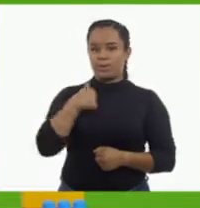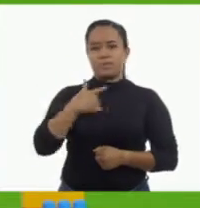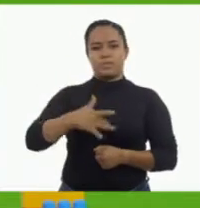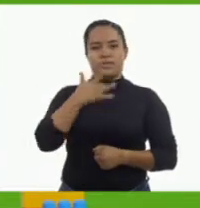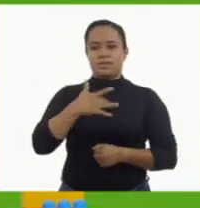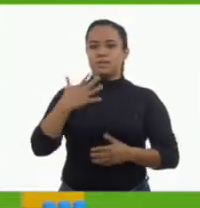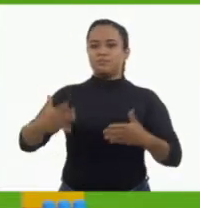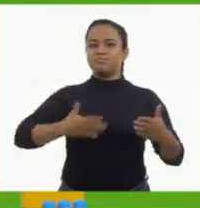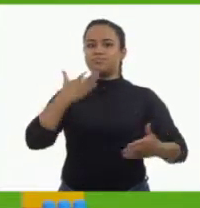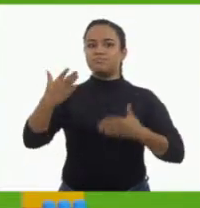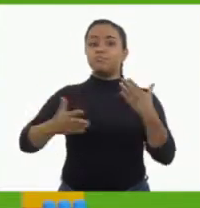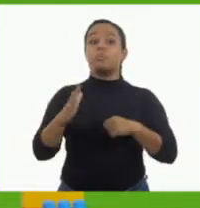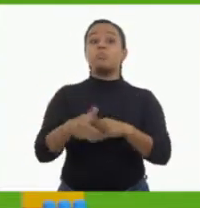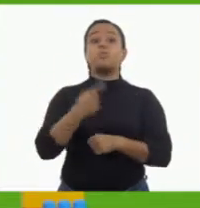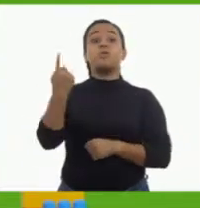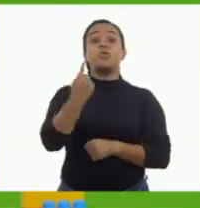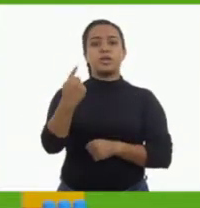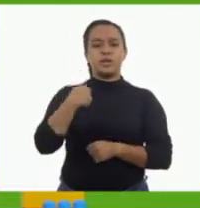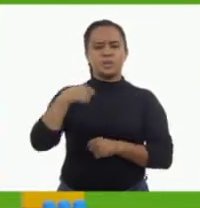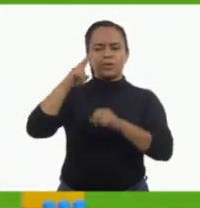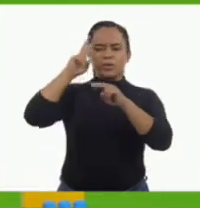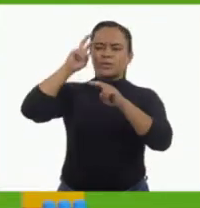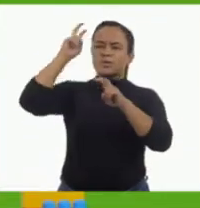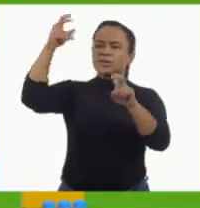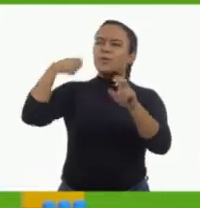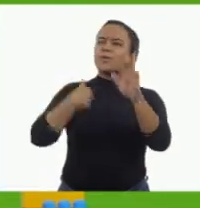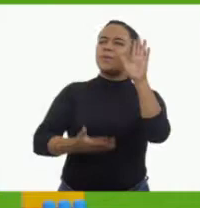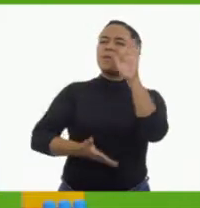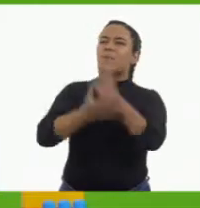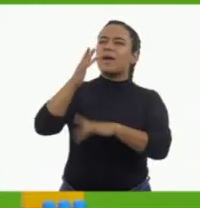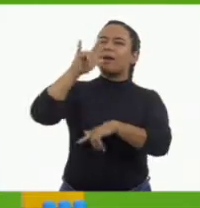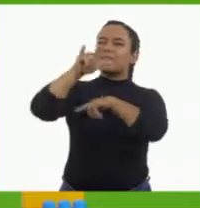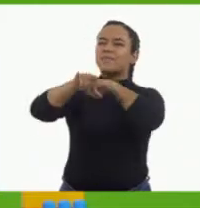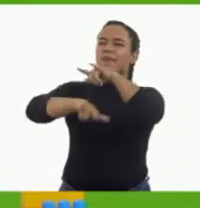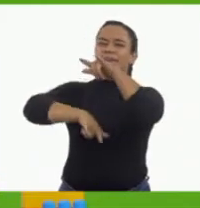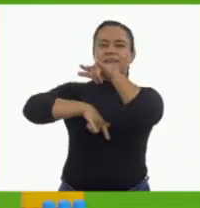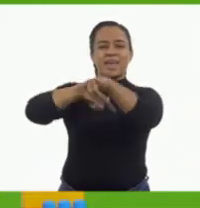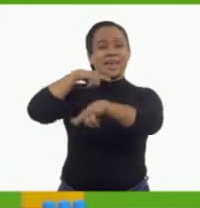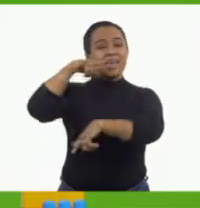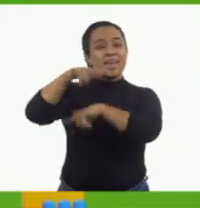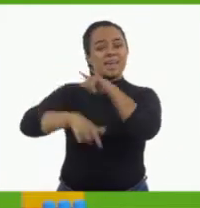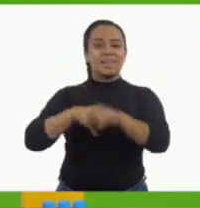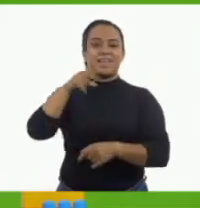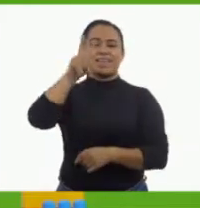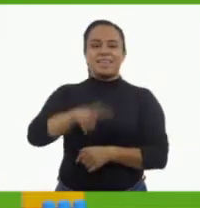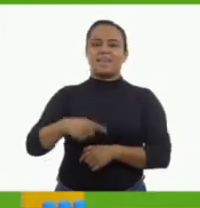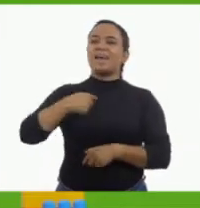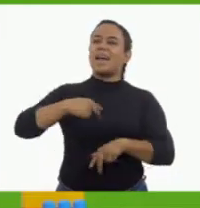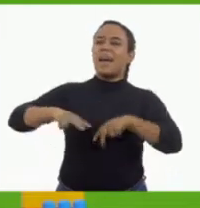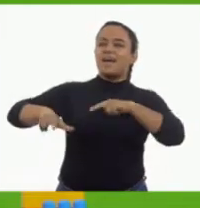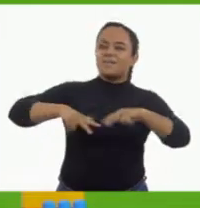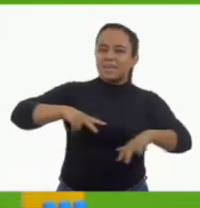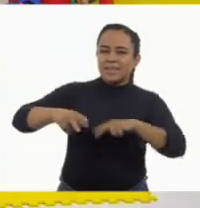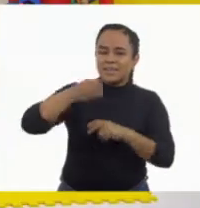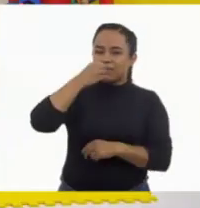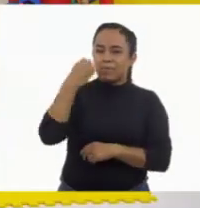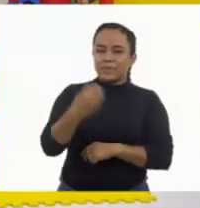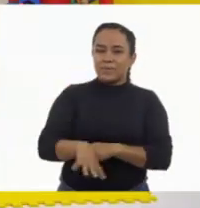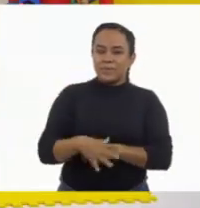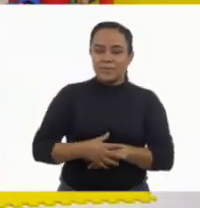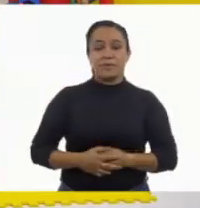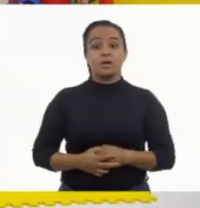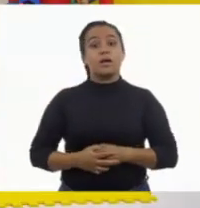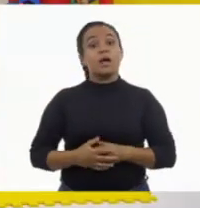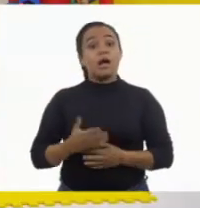alegre, Sohar, ya que soñé que iba a un parque de diversiones. ¡Wow! Y pasaba un día lleno de aventuras.